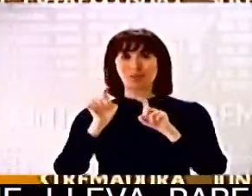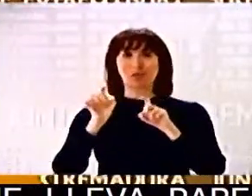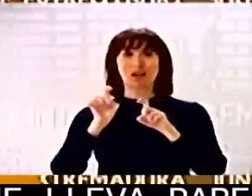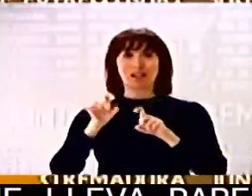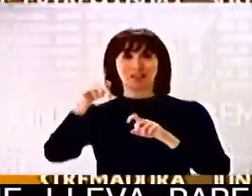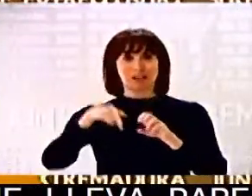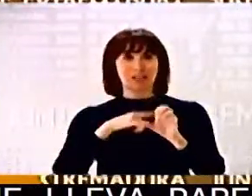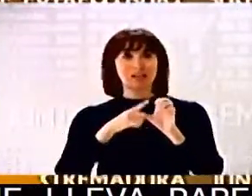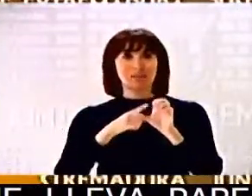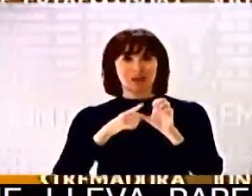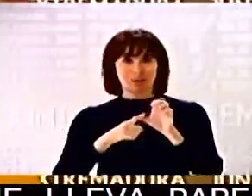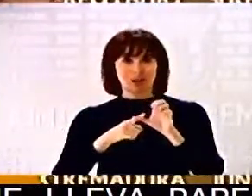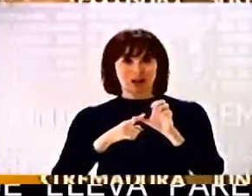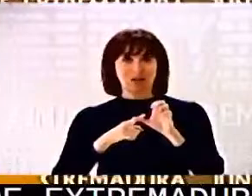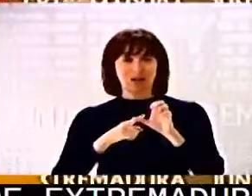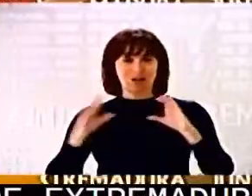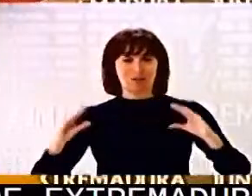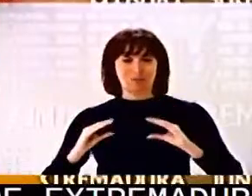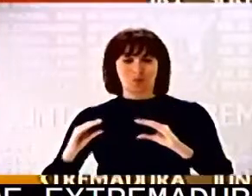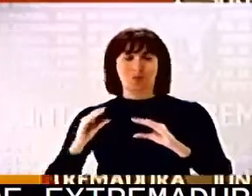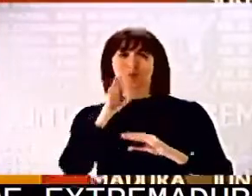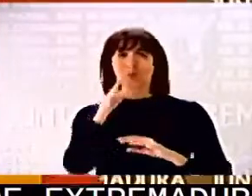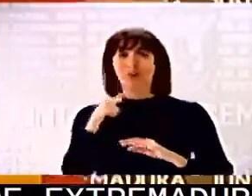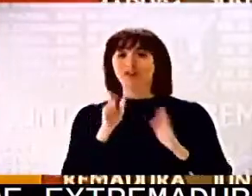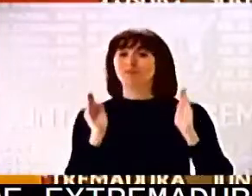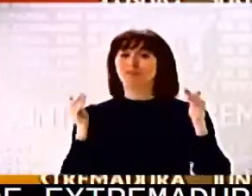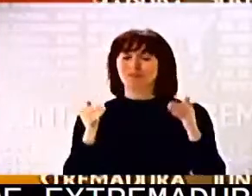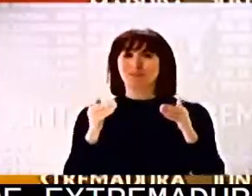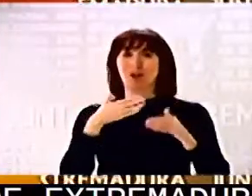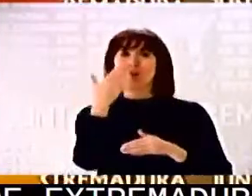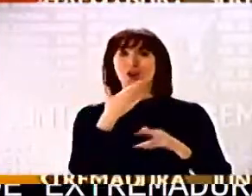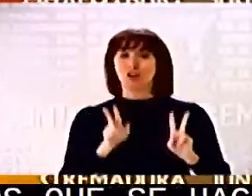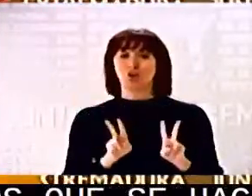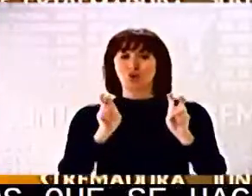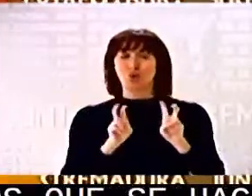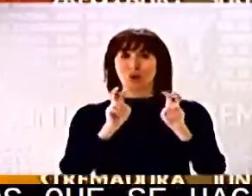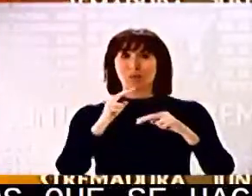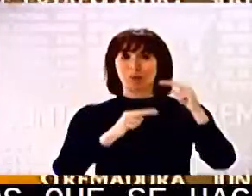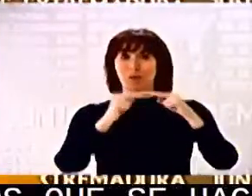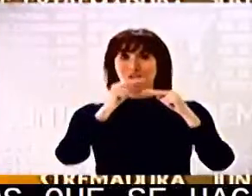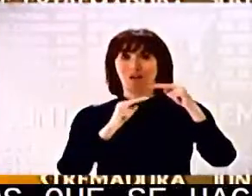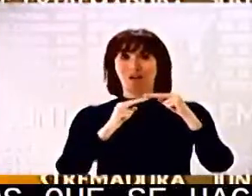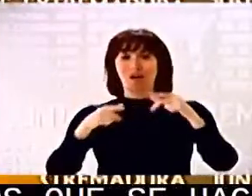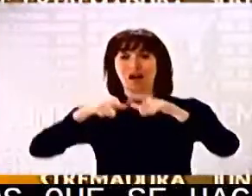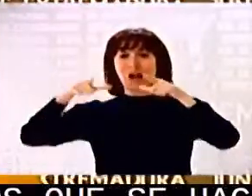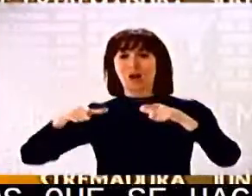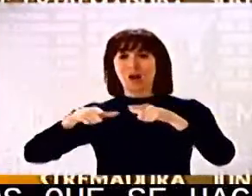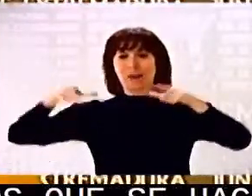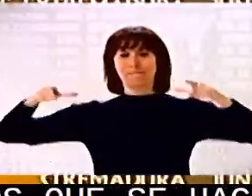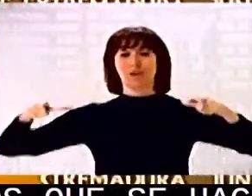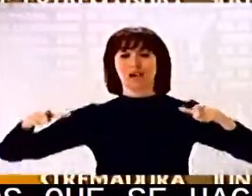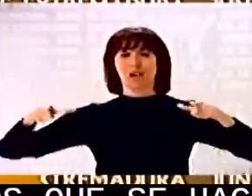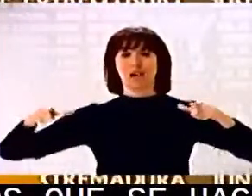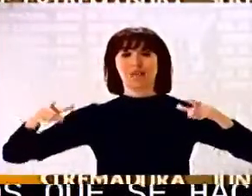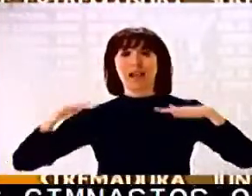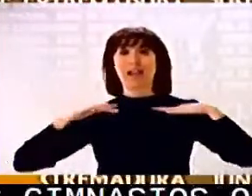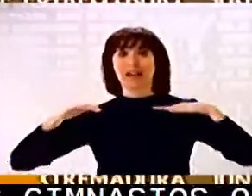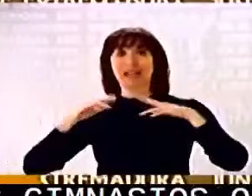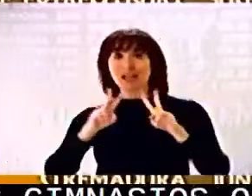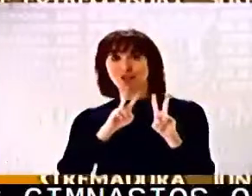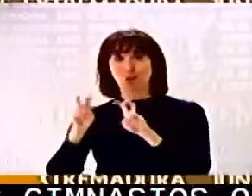de Extremadura, que es el que destinamos a los colegios que se hacen nuevos, a las aulas que se amplían, a los gimnasios que se hacen